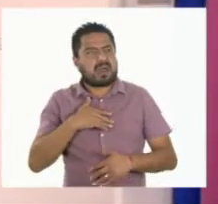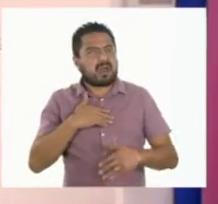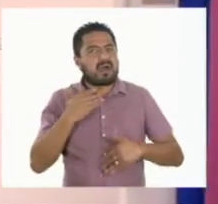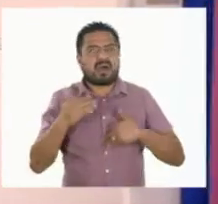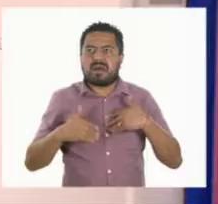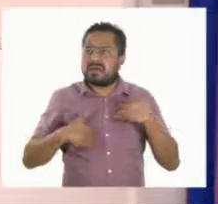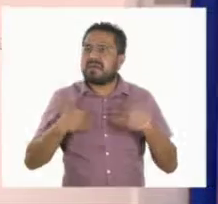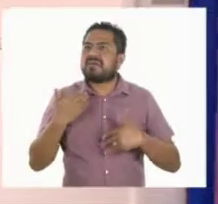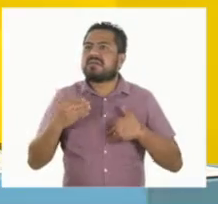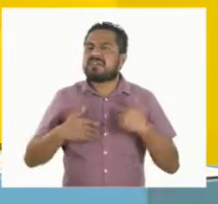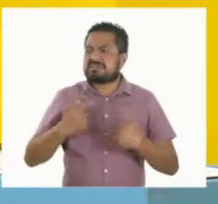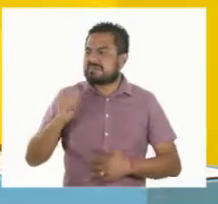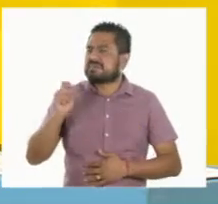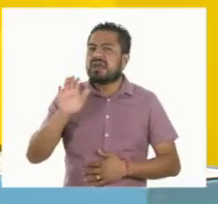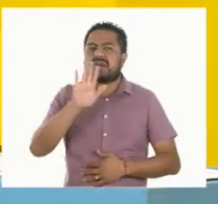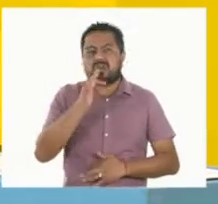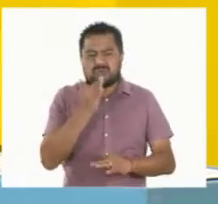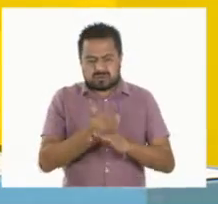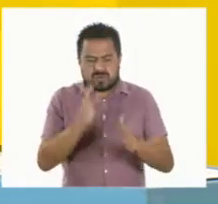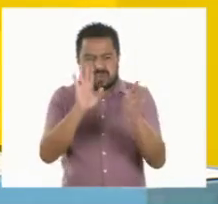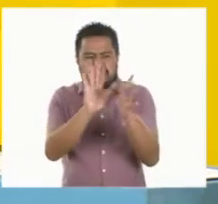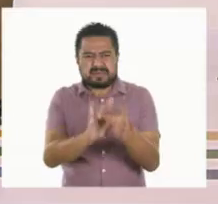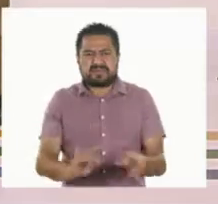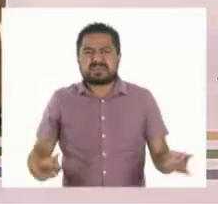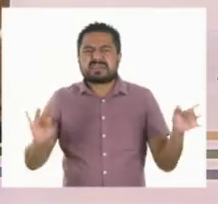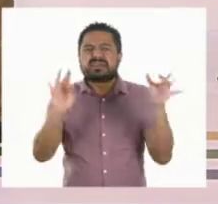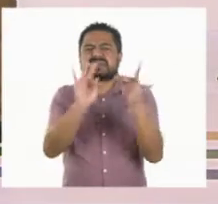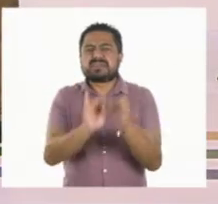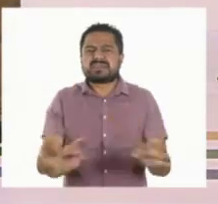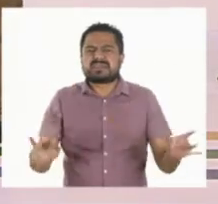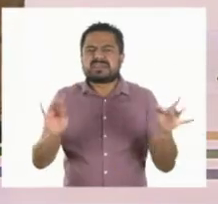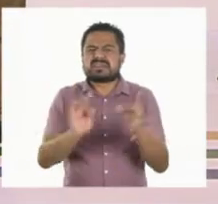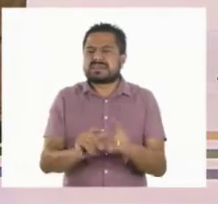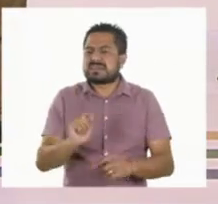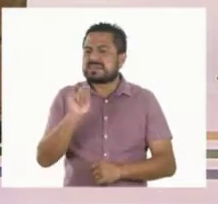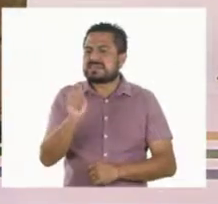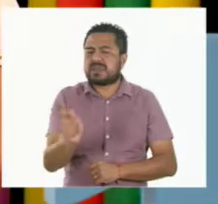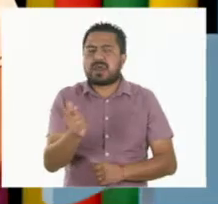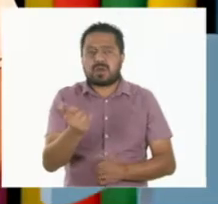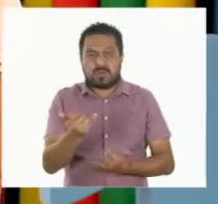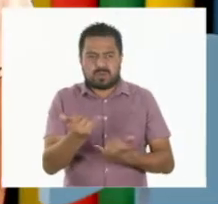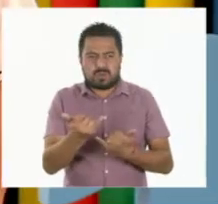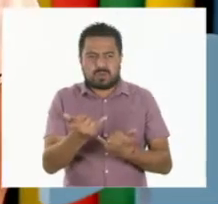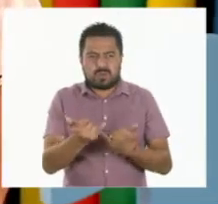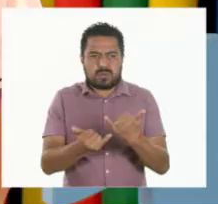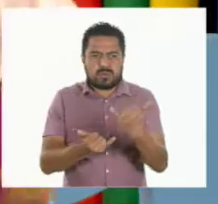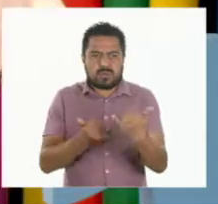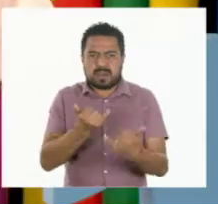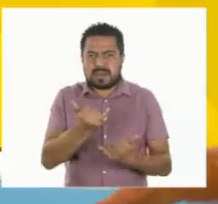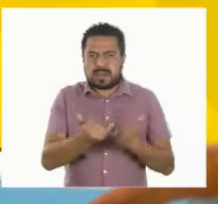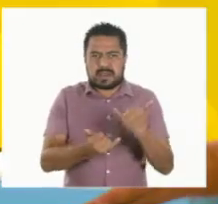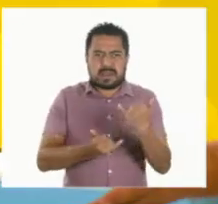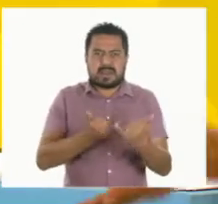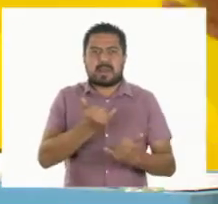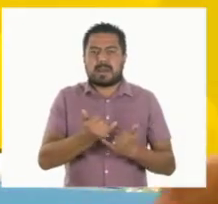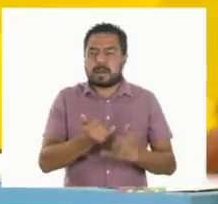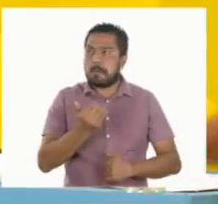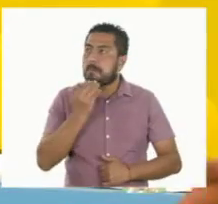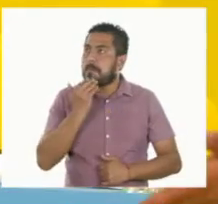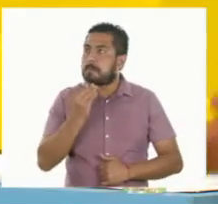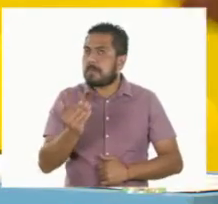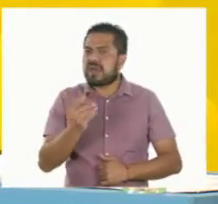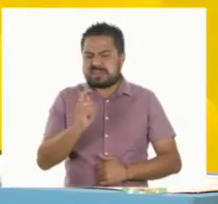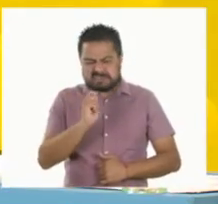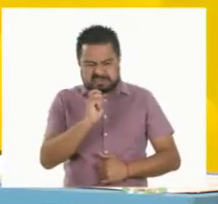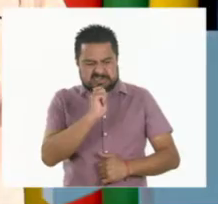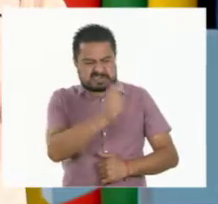alegría? ¿Qué es? Vamos a hablar de el juego. Muy bien. ¿Qué